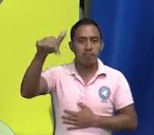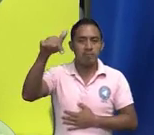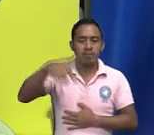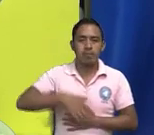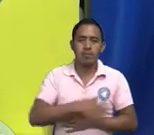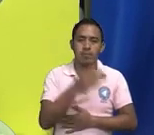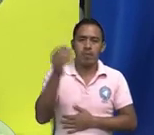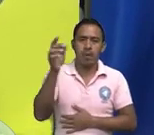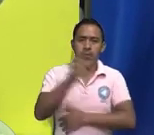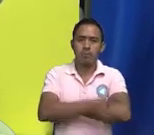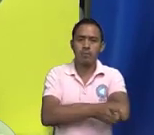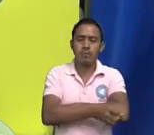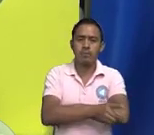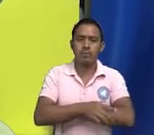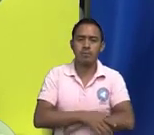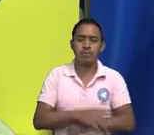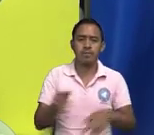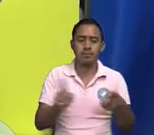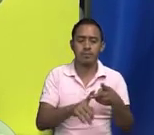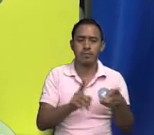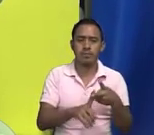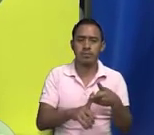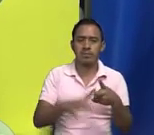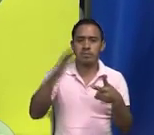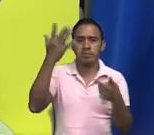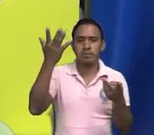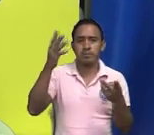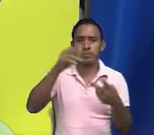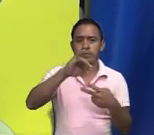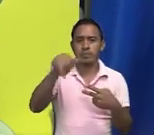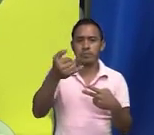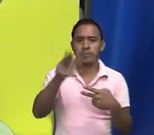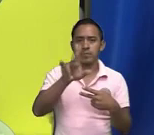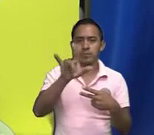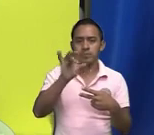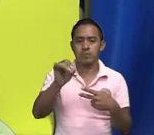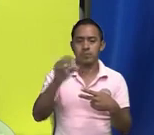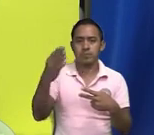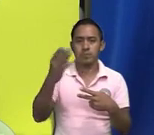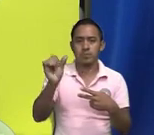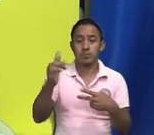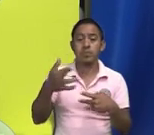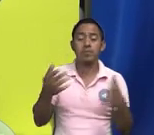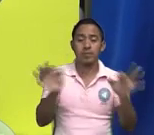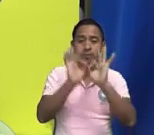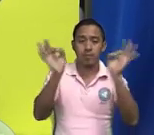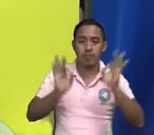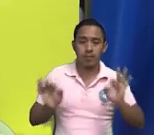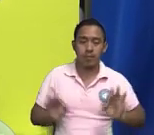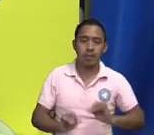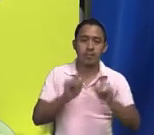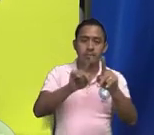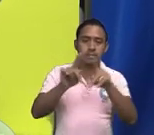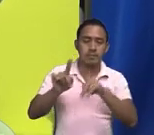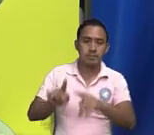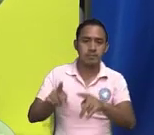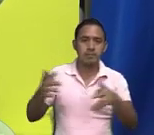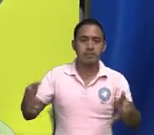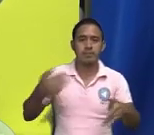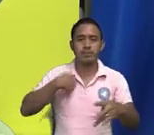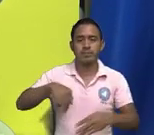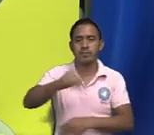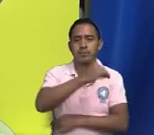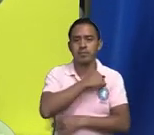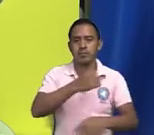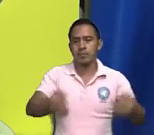nuestro comandante Daniel Ortega, y el general Julio César Avilés. Así que felicidades a todas esas personas, miembros